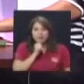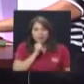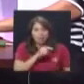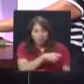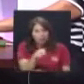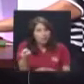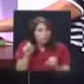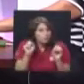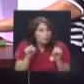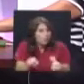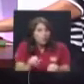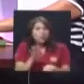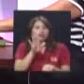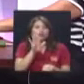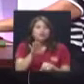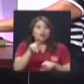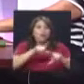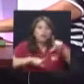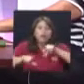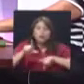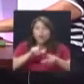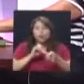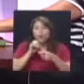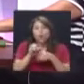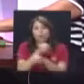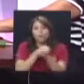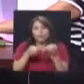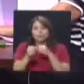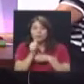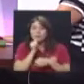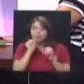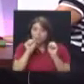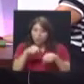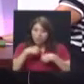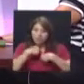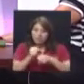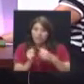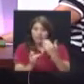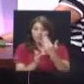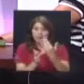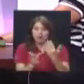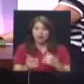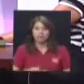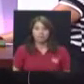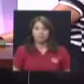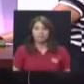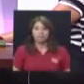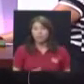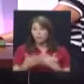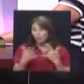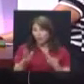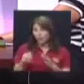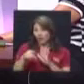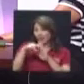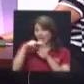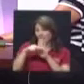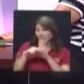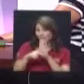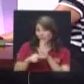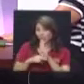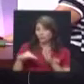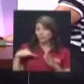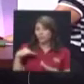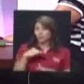consultorio laboratorio insistir que en la regulación del ministerio de la que tiene que tener los